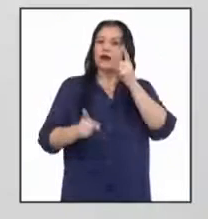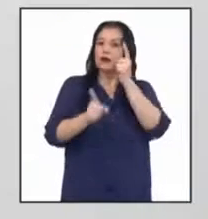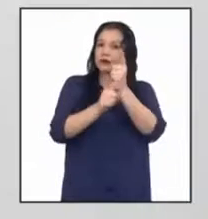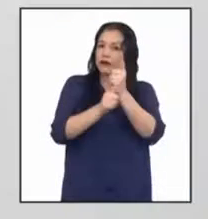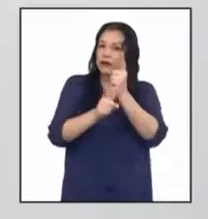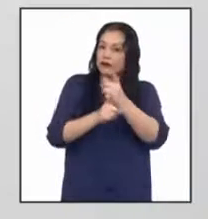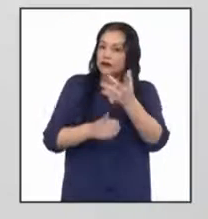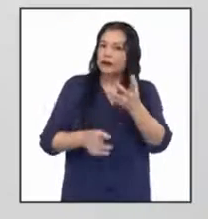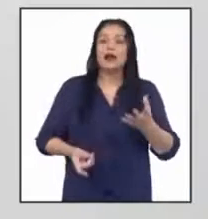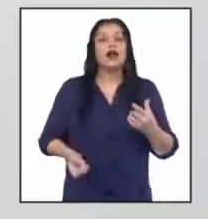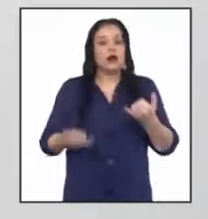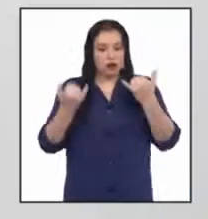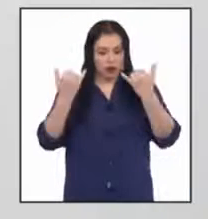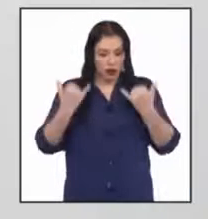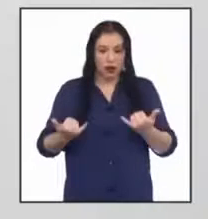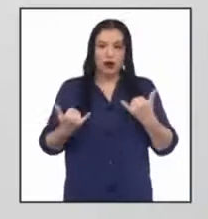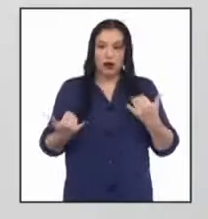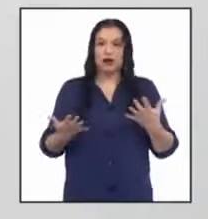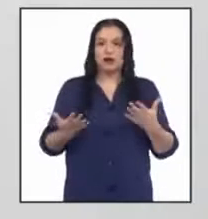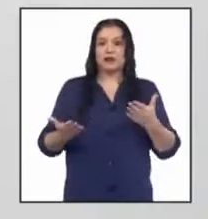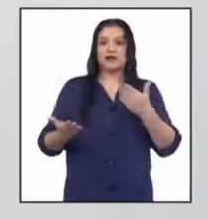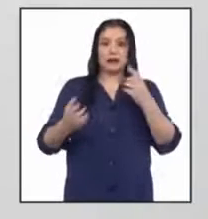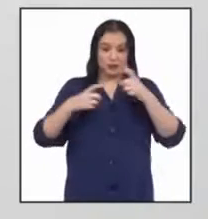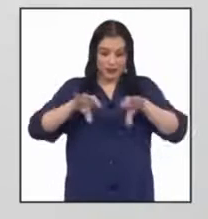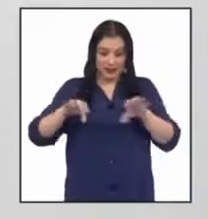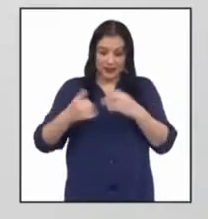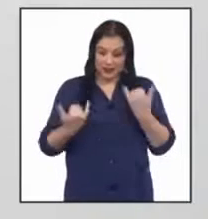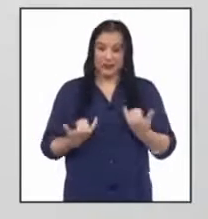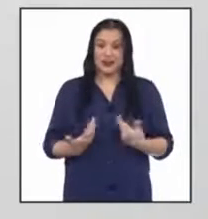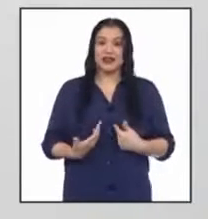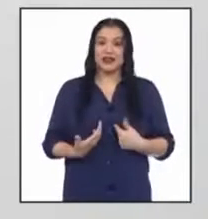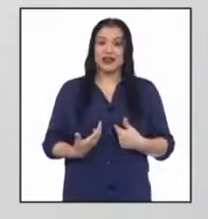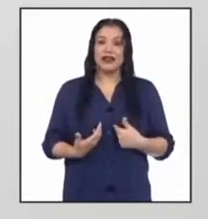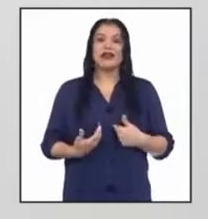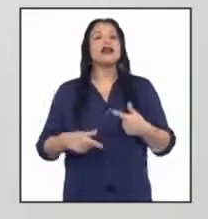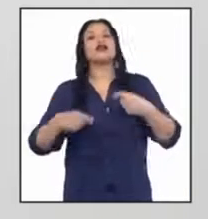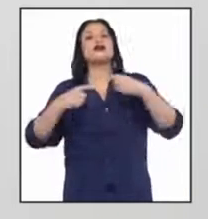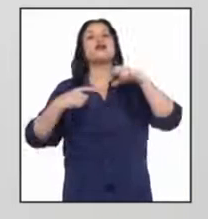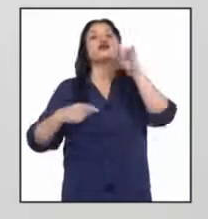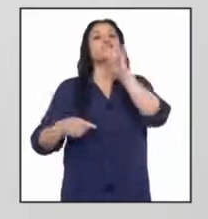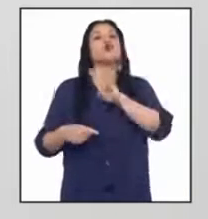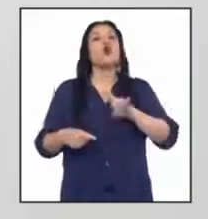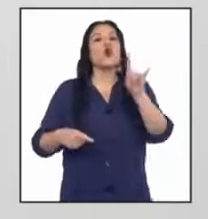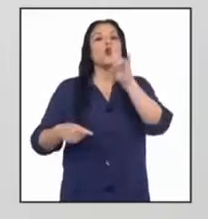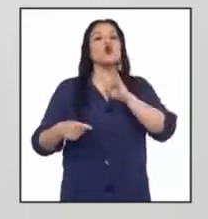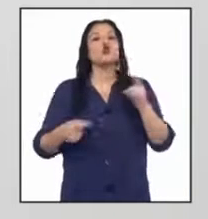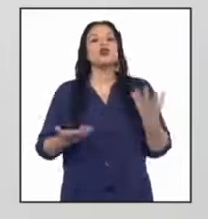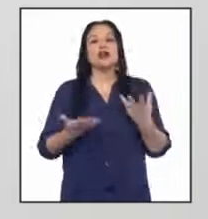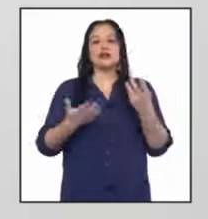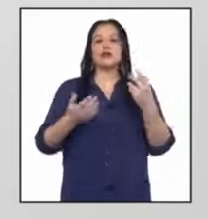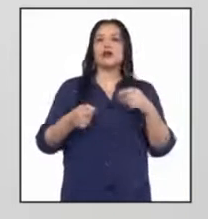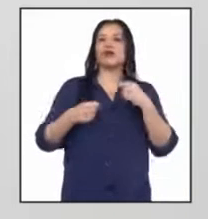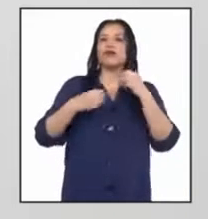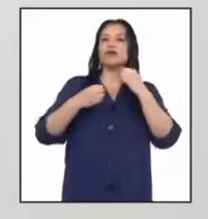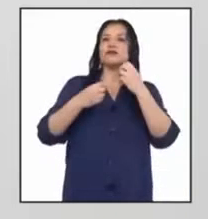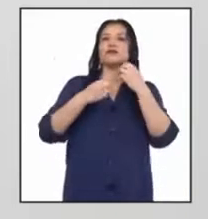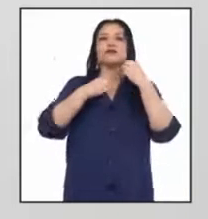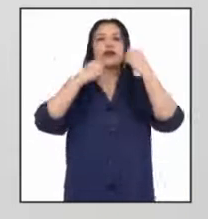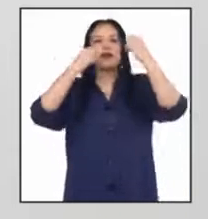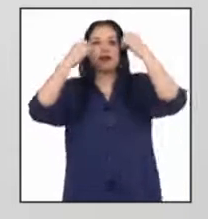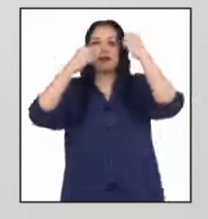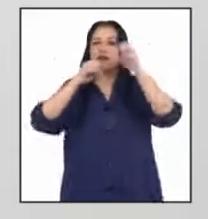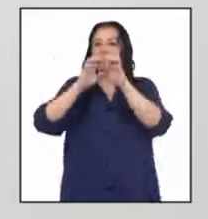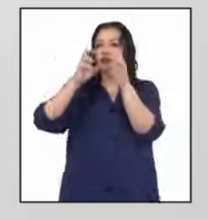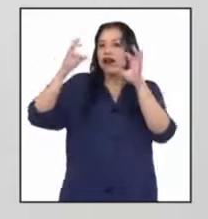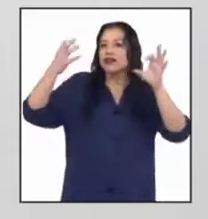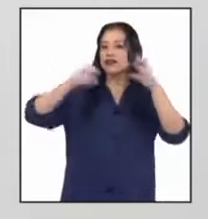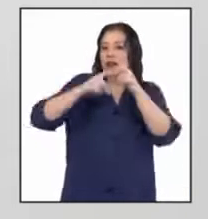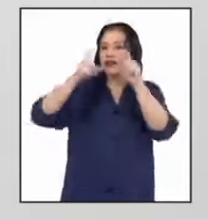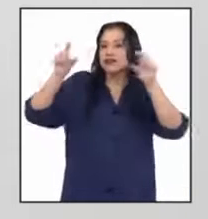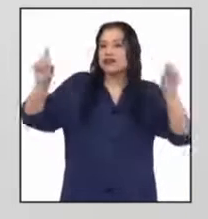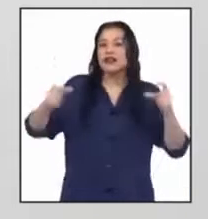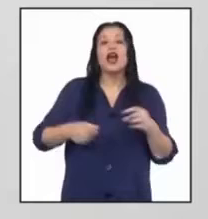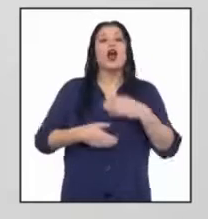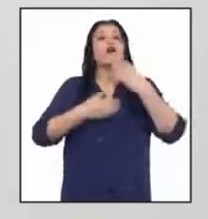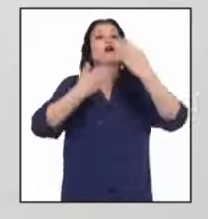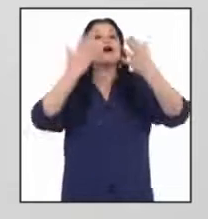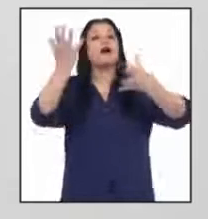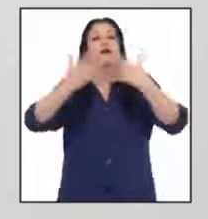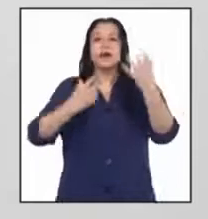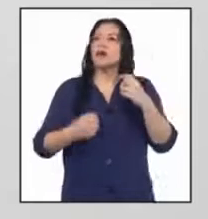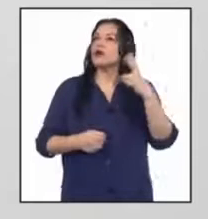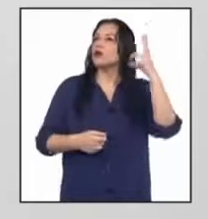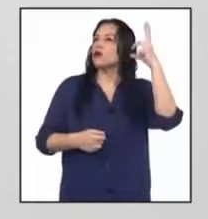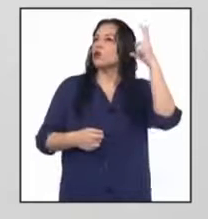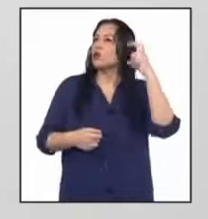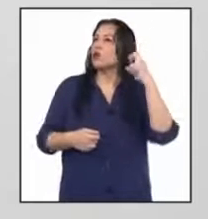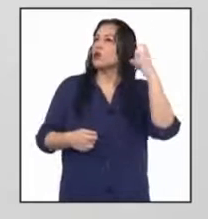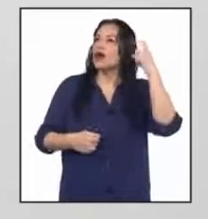exactamente es lo que estamos haciendo en estos momentos, haciendo uso del texto oral por medio de sonidos que ustedes pueden decodificar